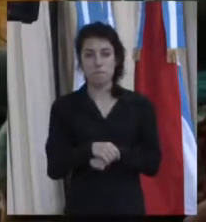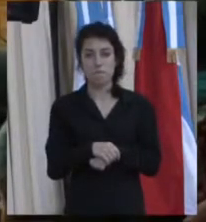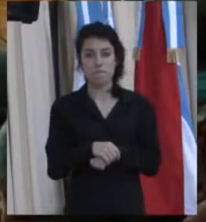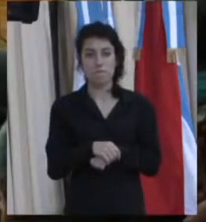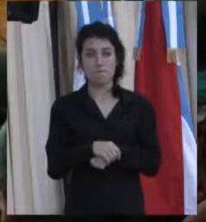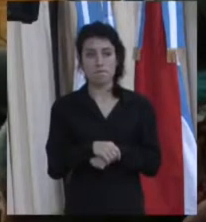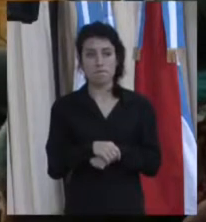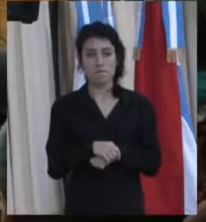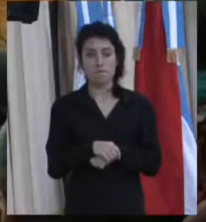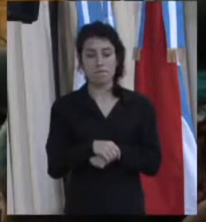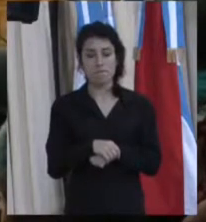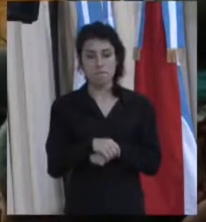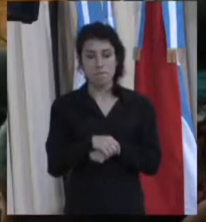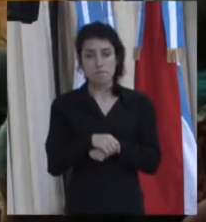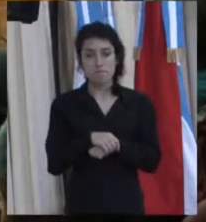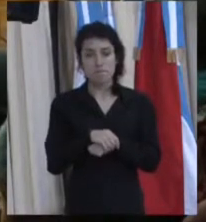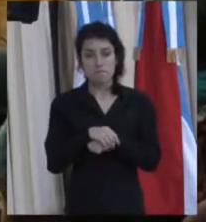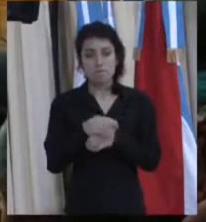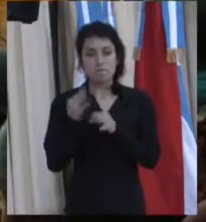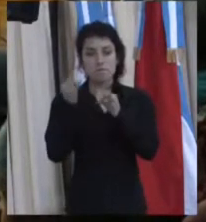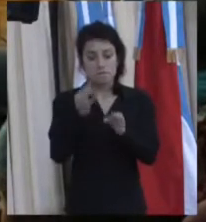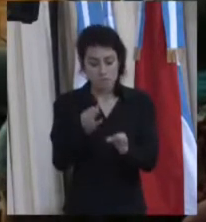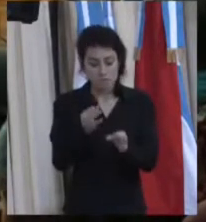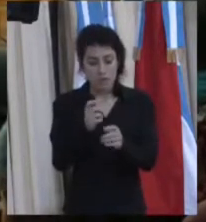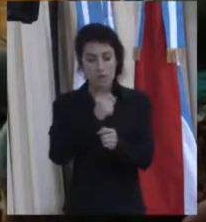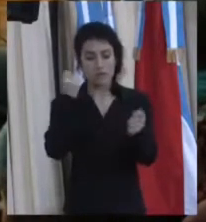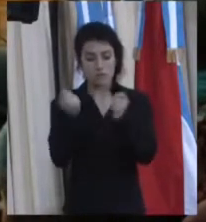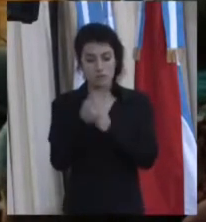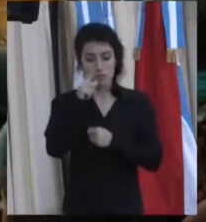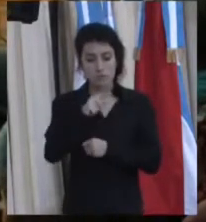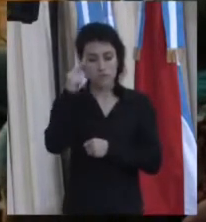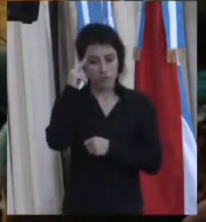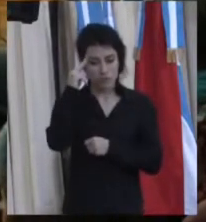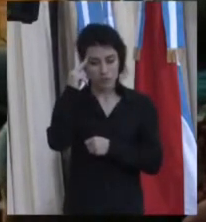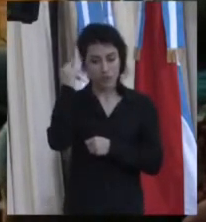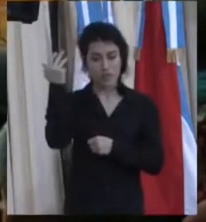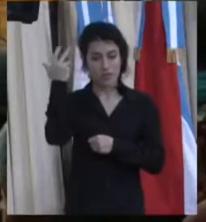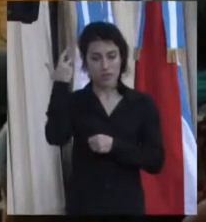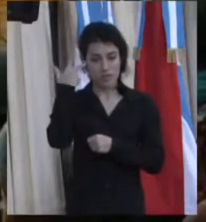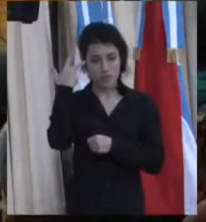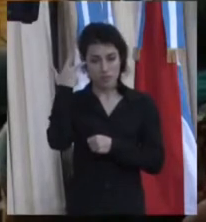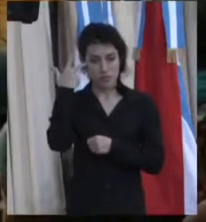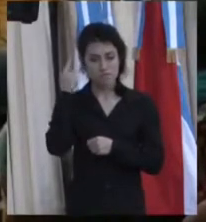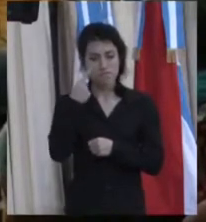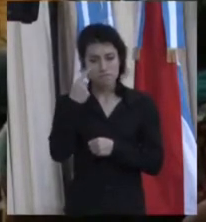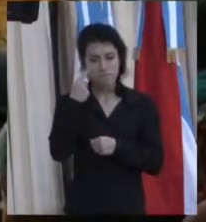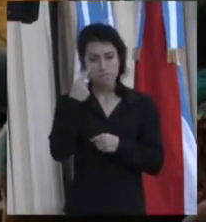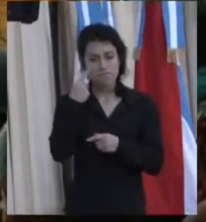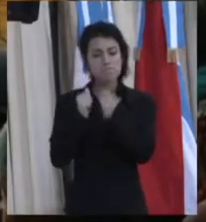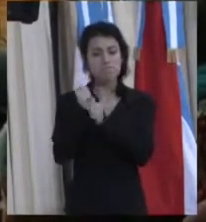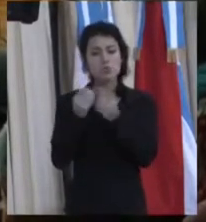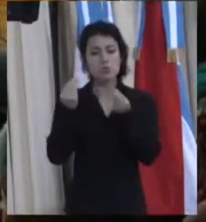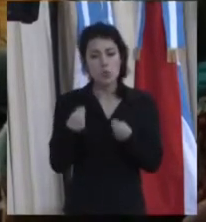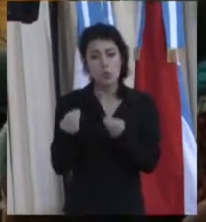A ver, llegamos a la reforma de 1918 y ya conocemos los acontecimientos históricos, lo que comentaban